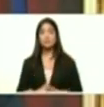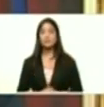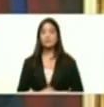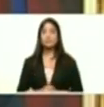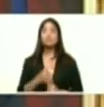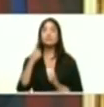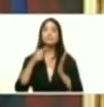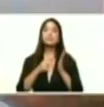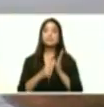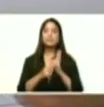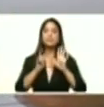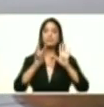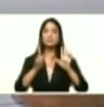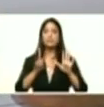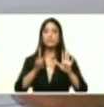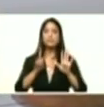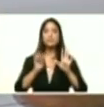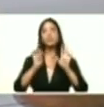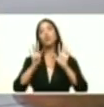1799.